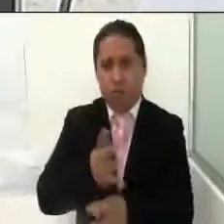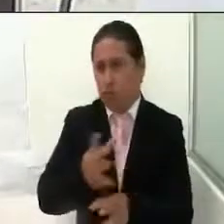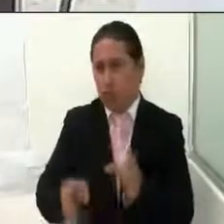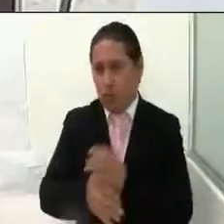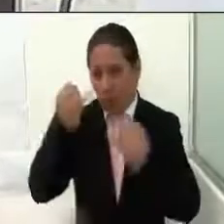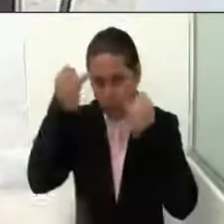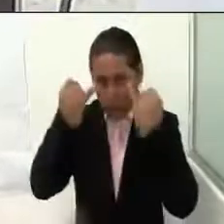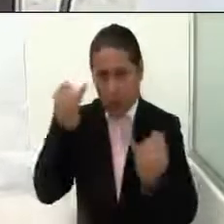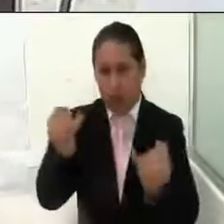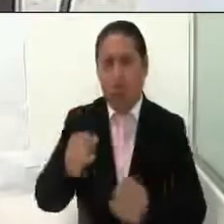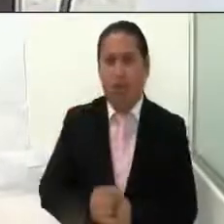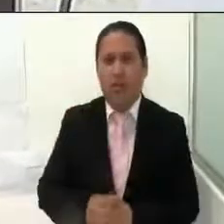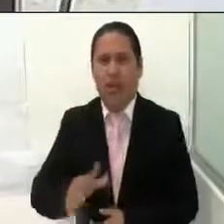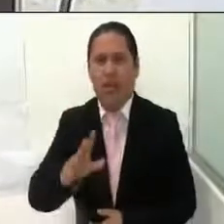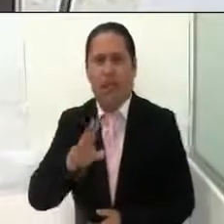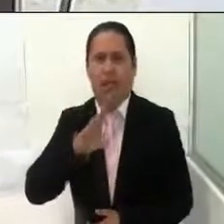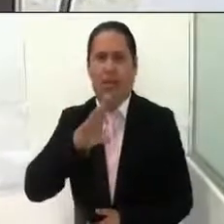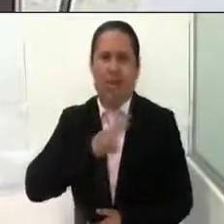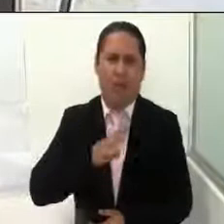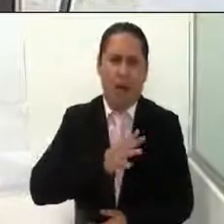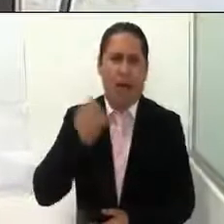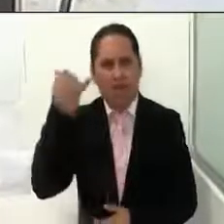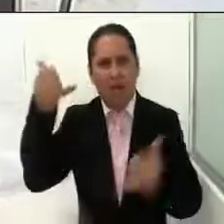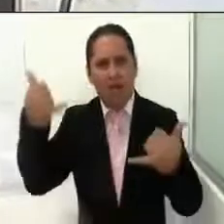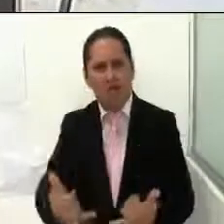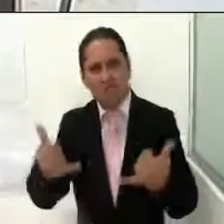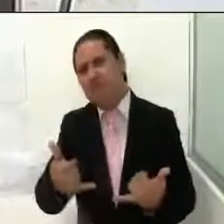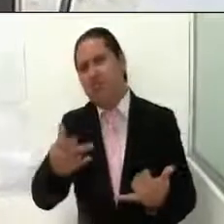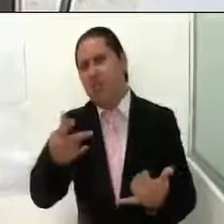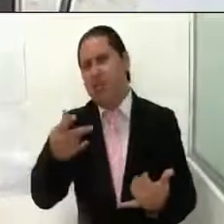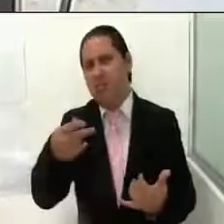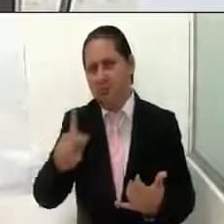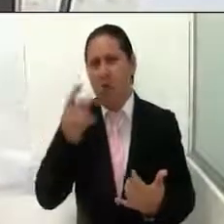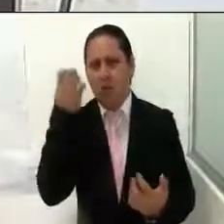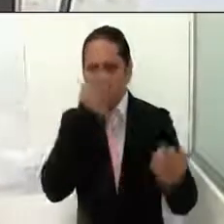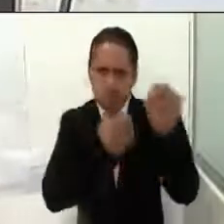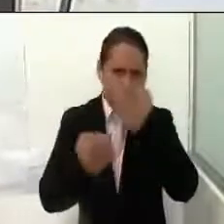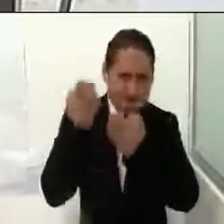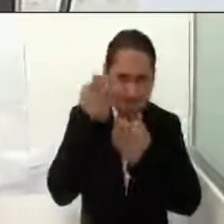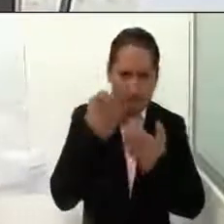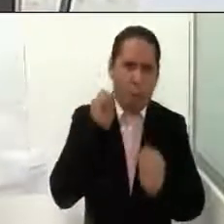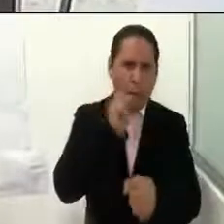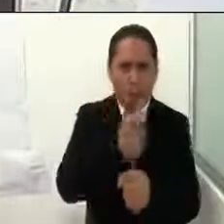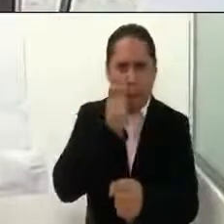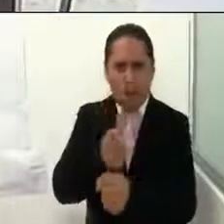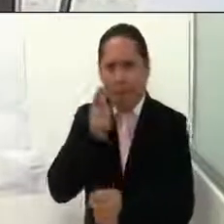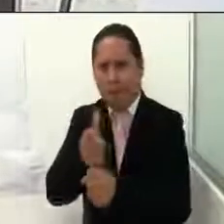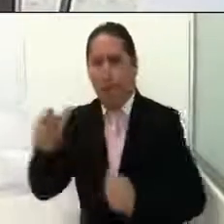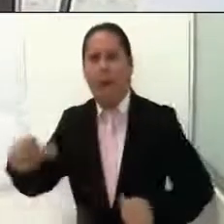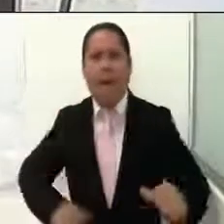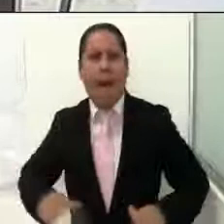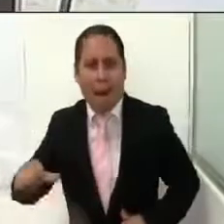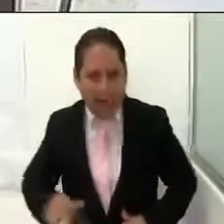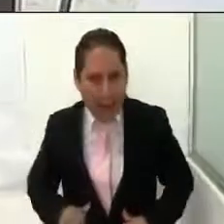no ha sido caprichosa sino producto de un análisis e identificación de los actos u omisiones